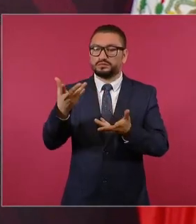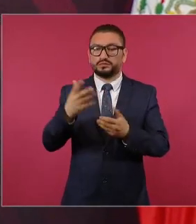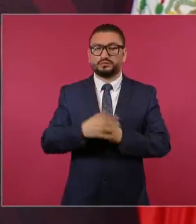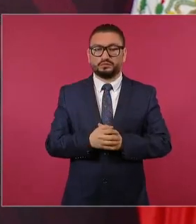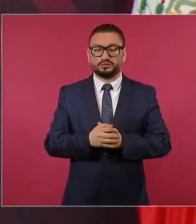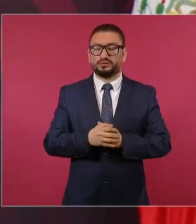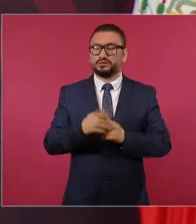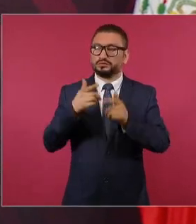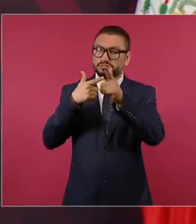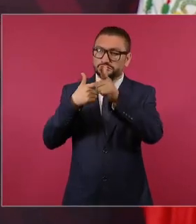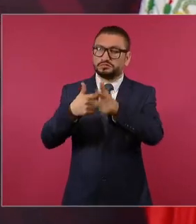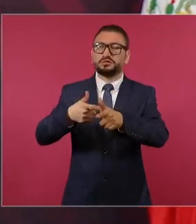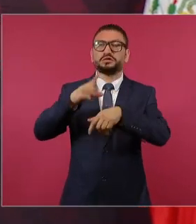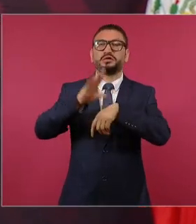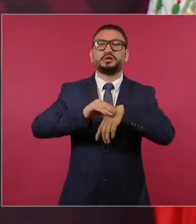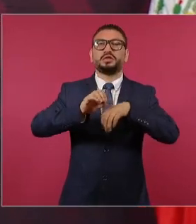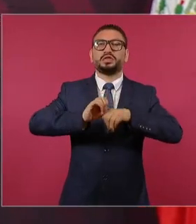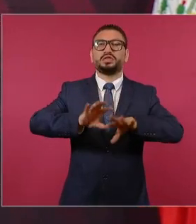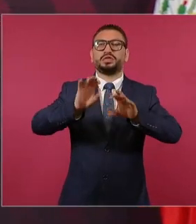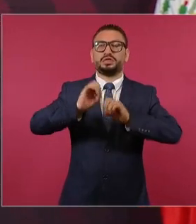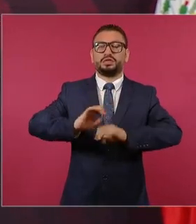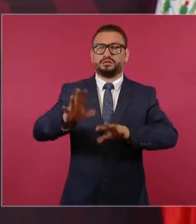y ahí sigues.